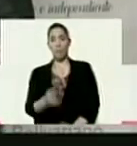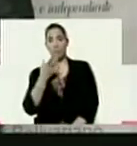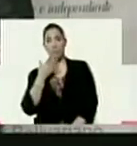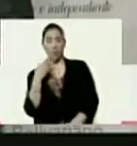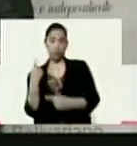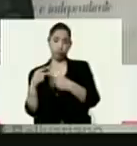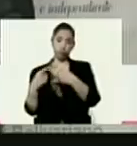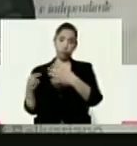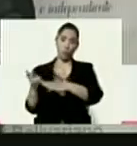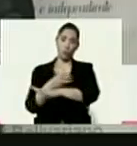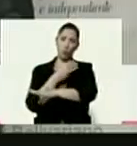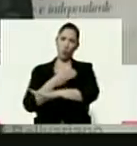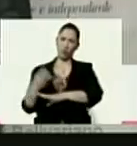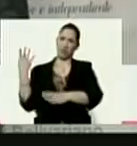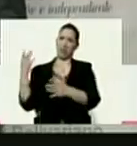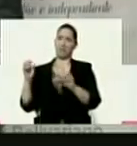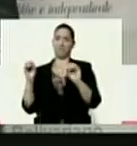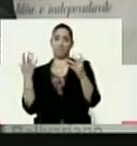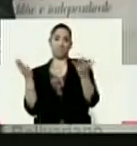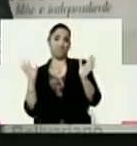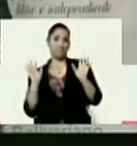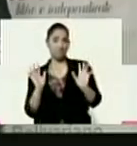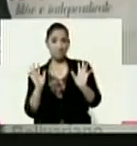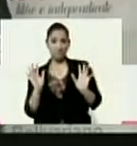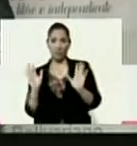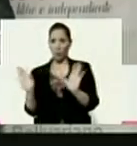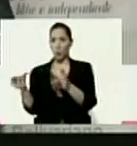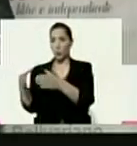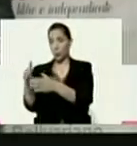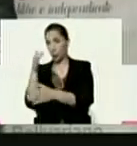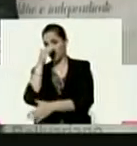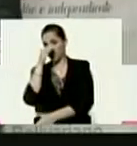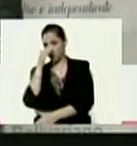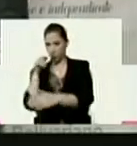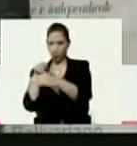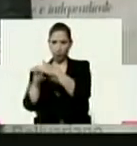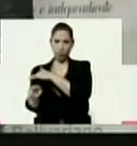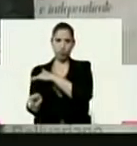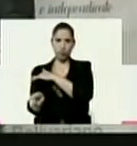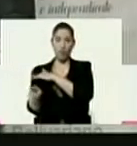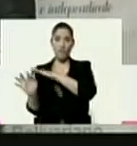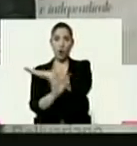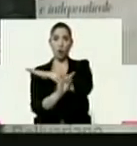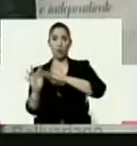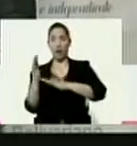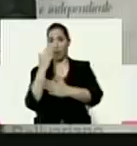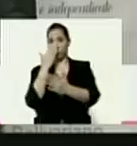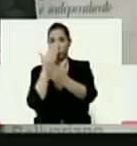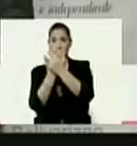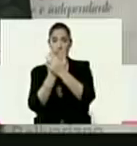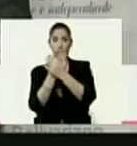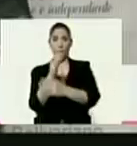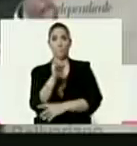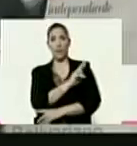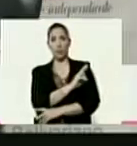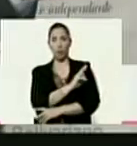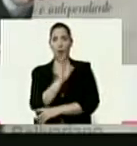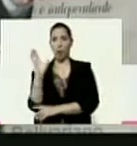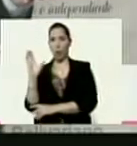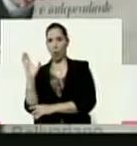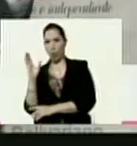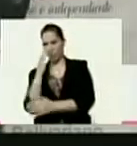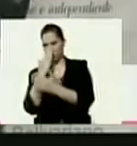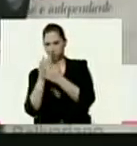y otros artistas, lograrían que grupos paramilitares entraran por la frontera entre Colombia y Venezuela, y ha